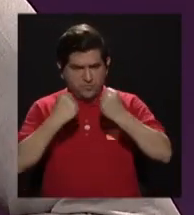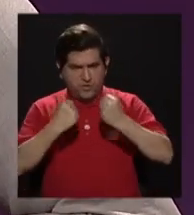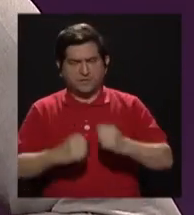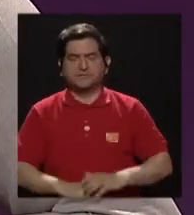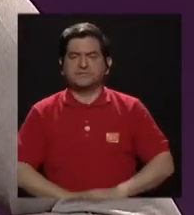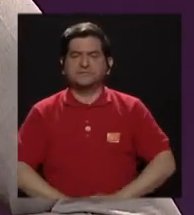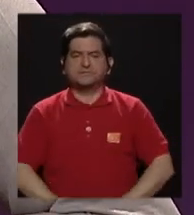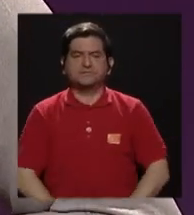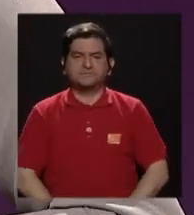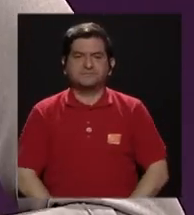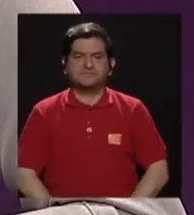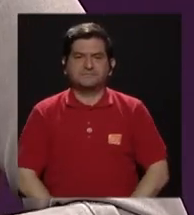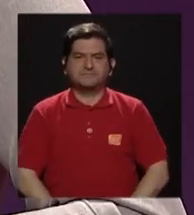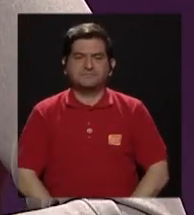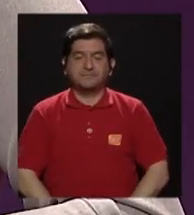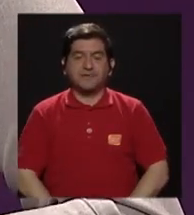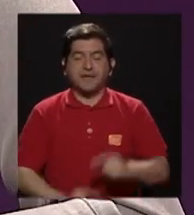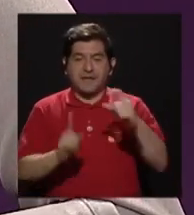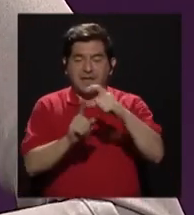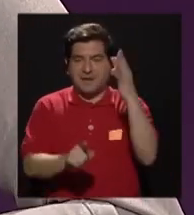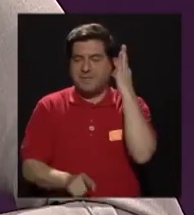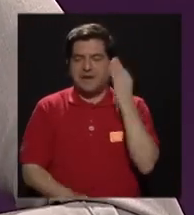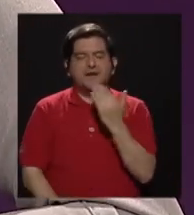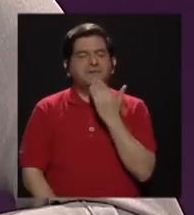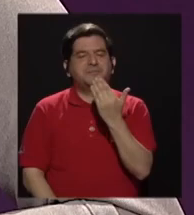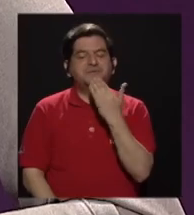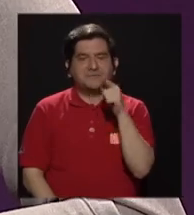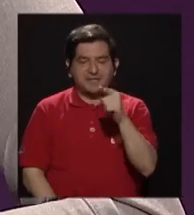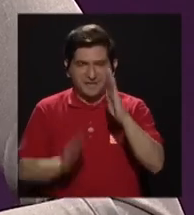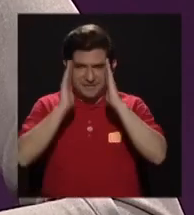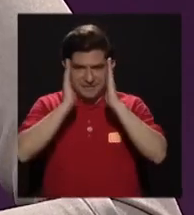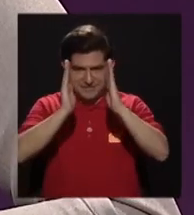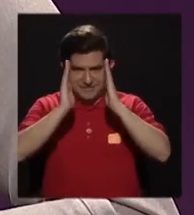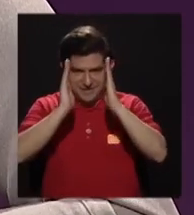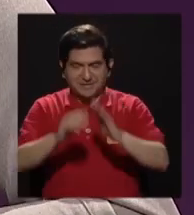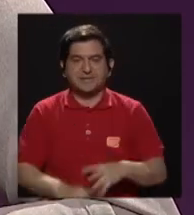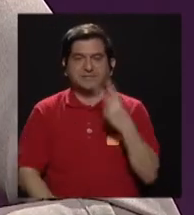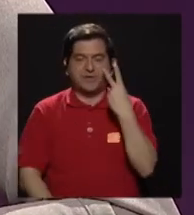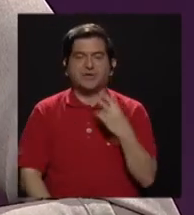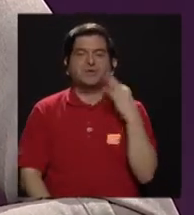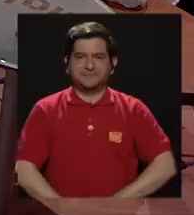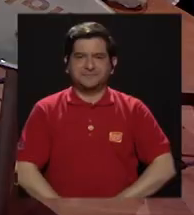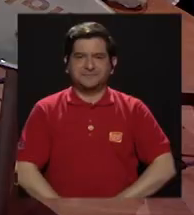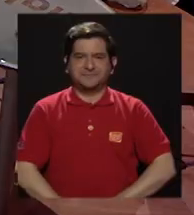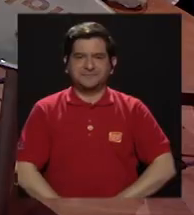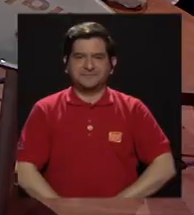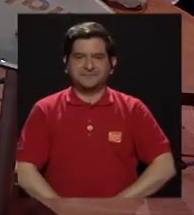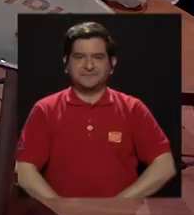valientes, y en Palabra de Mujer agradecemos su presencia y nos vemos pronto.